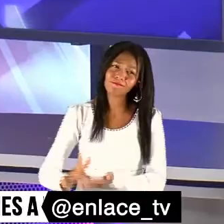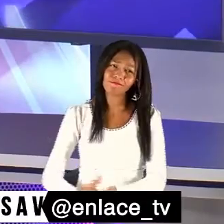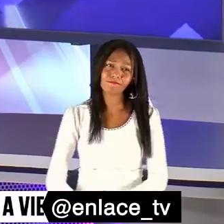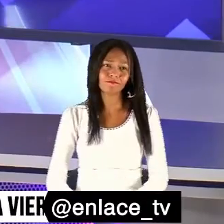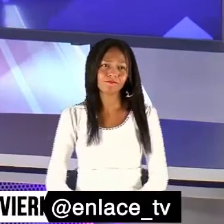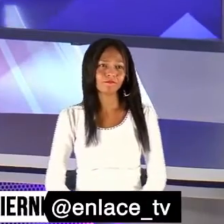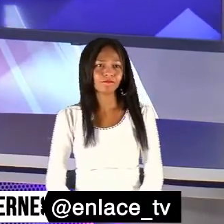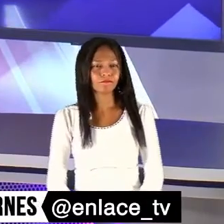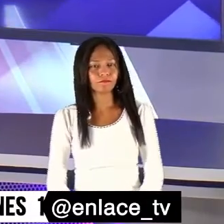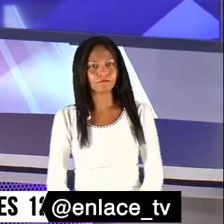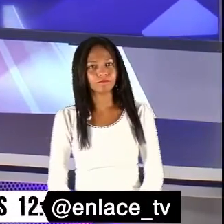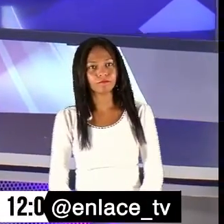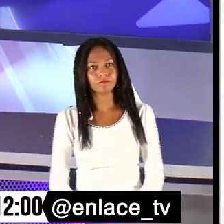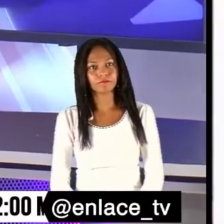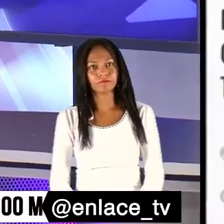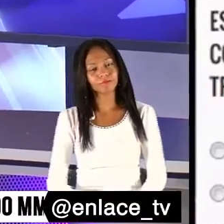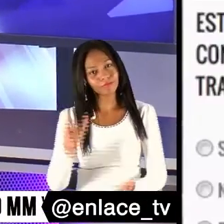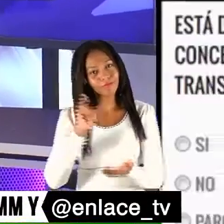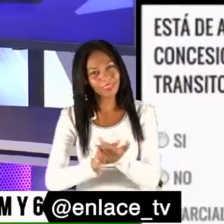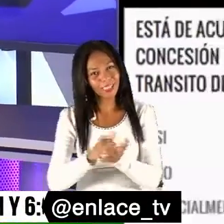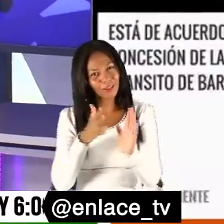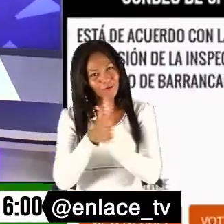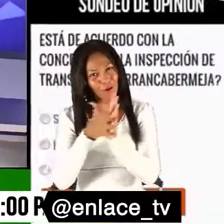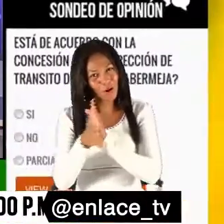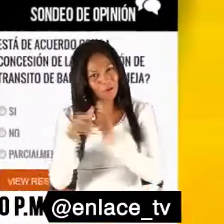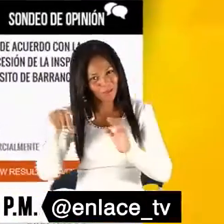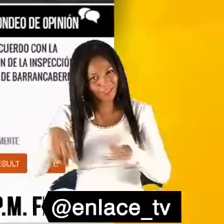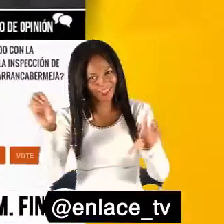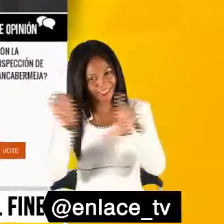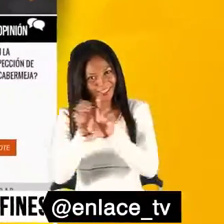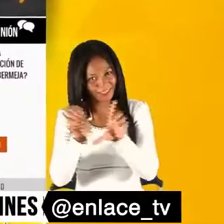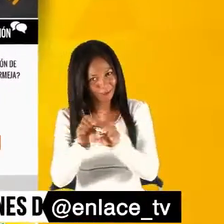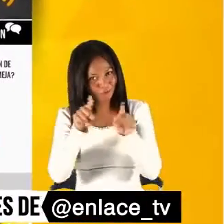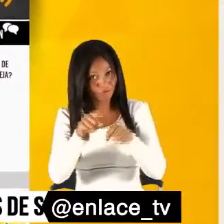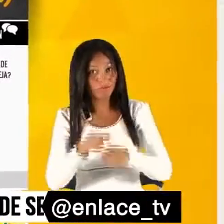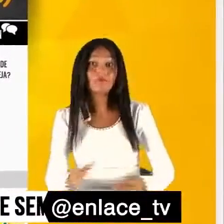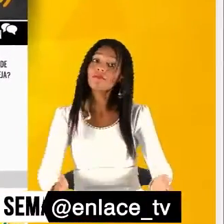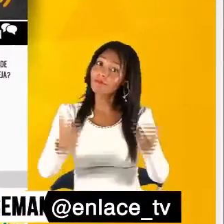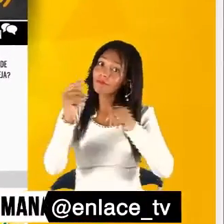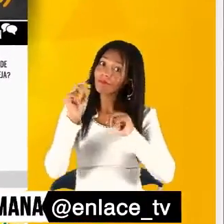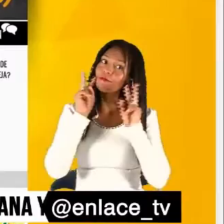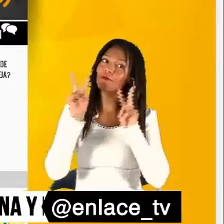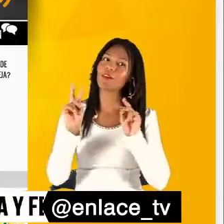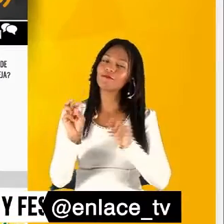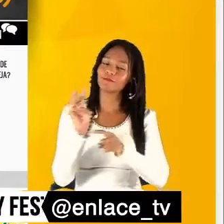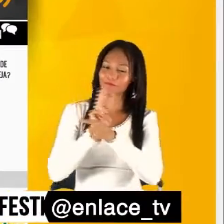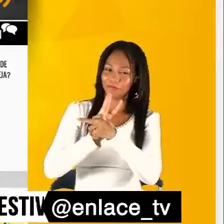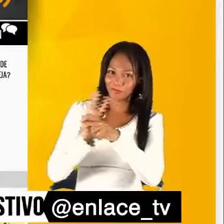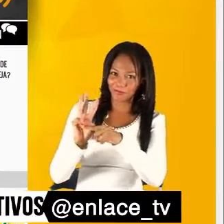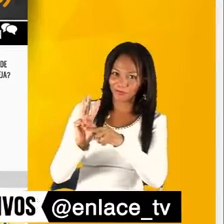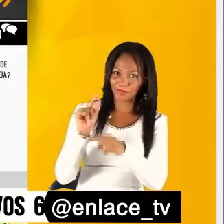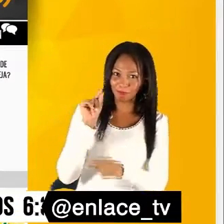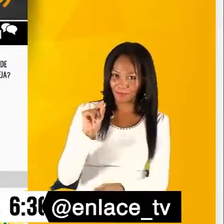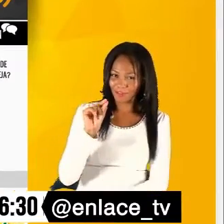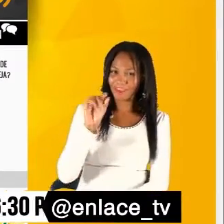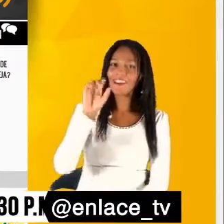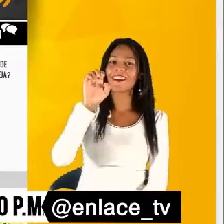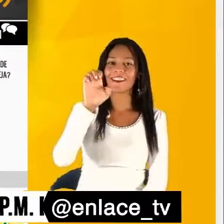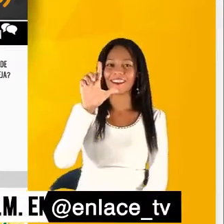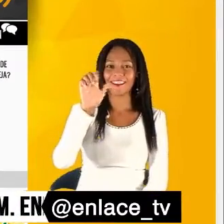Bien, esta y otras informaciones de Enlace Noticias usted las puede encontrar en nuestra página web